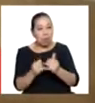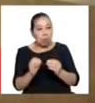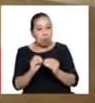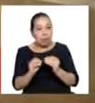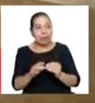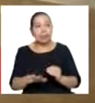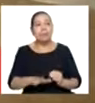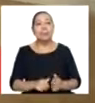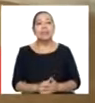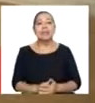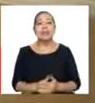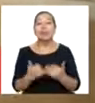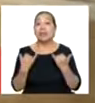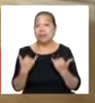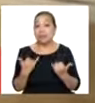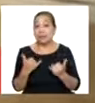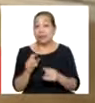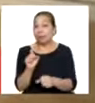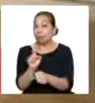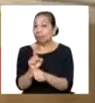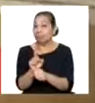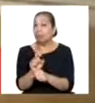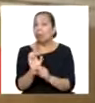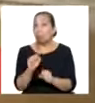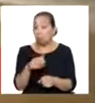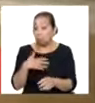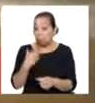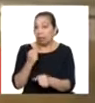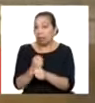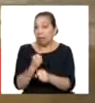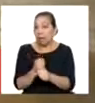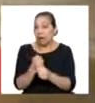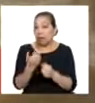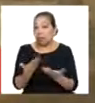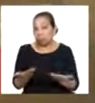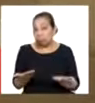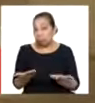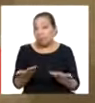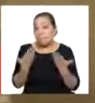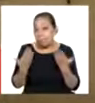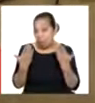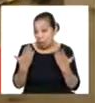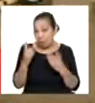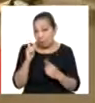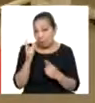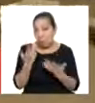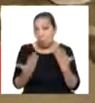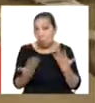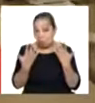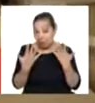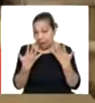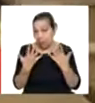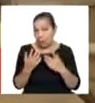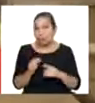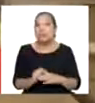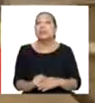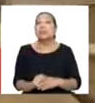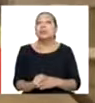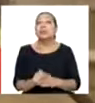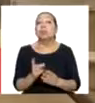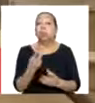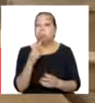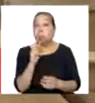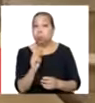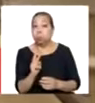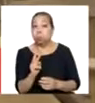del mismo producto. Con esto les enseñamos a poder trabajar con herramientas manuales con las cuales van a, como